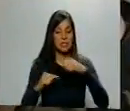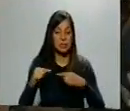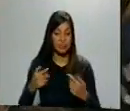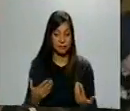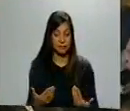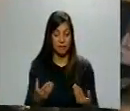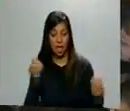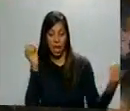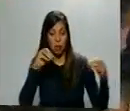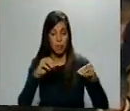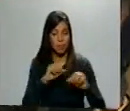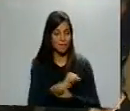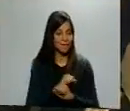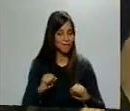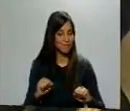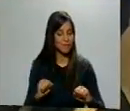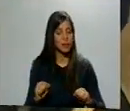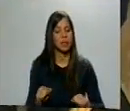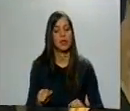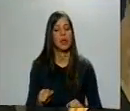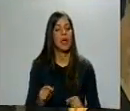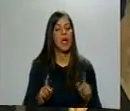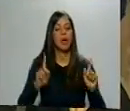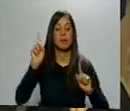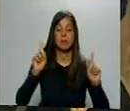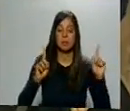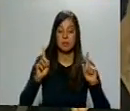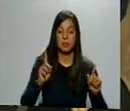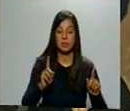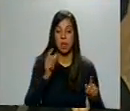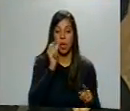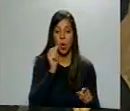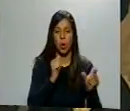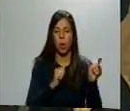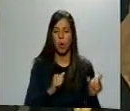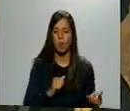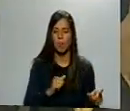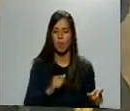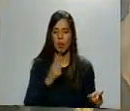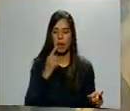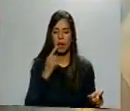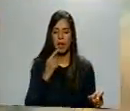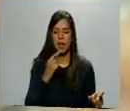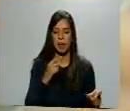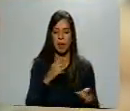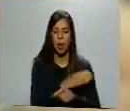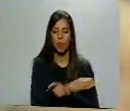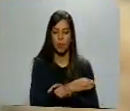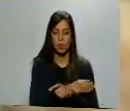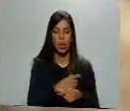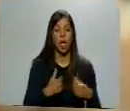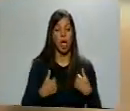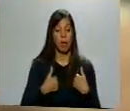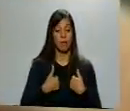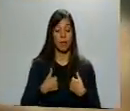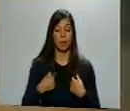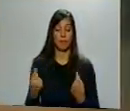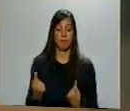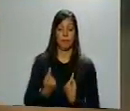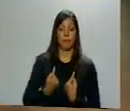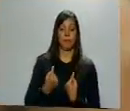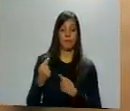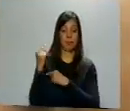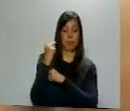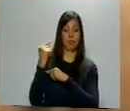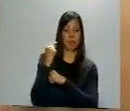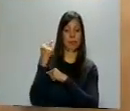hubo manifestaciones. Enrique Mendoza hizo movilizaciones. A mí una vez me encerraron aquí, en la vicepresidencia,